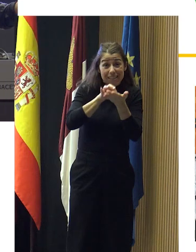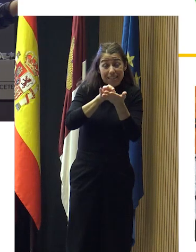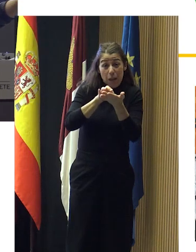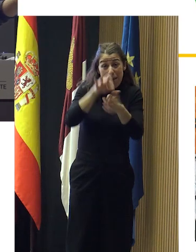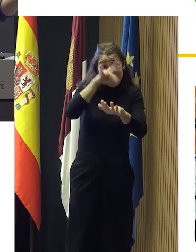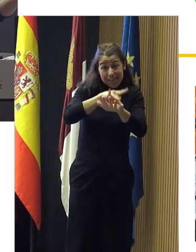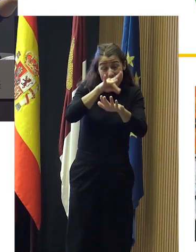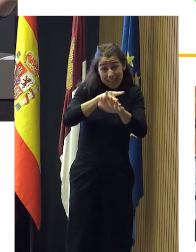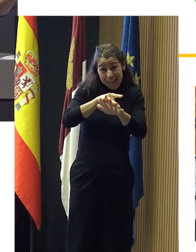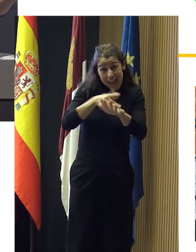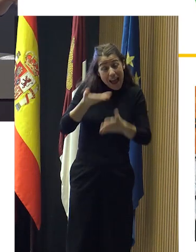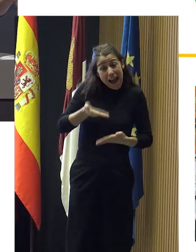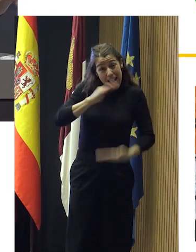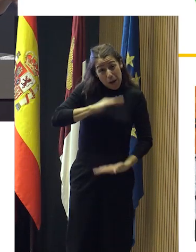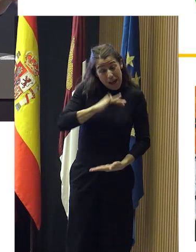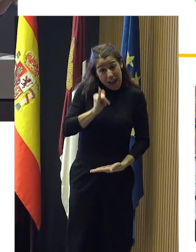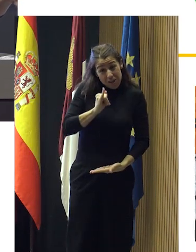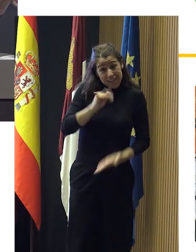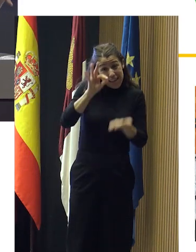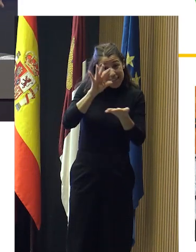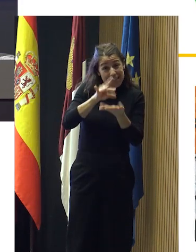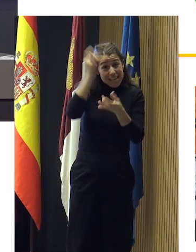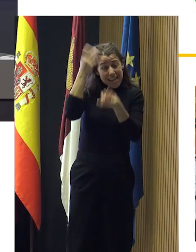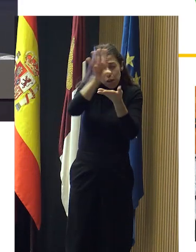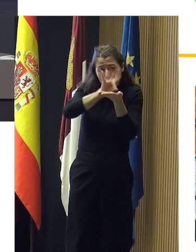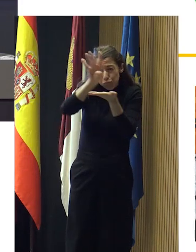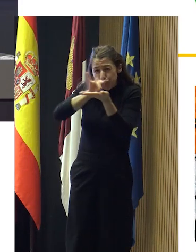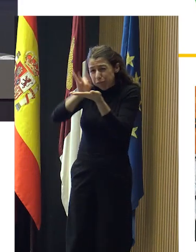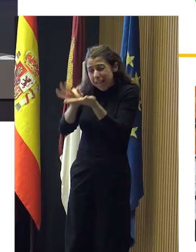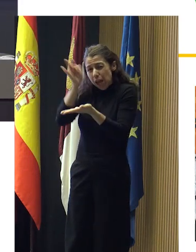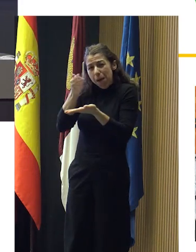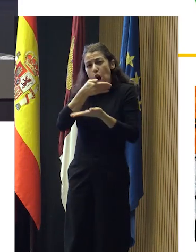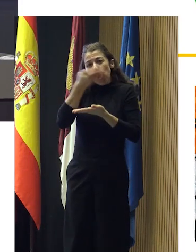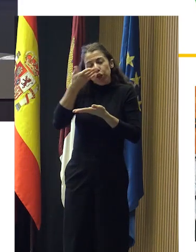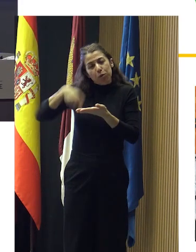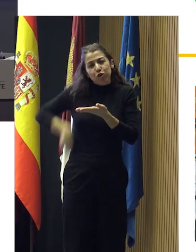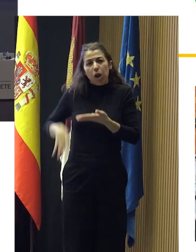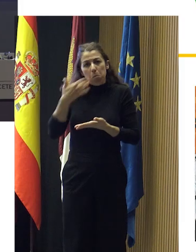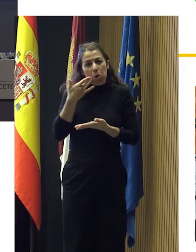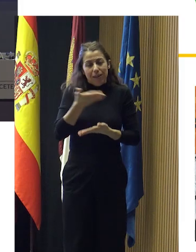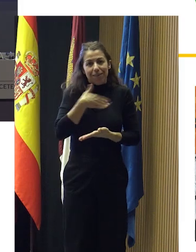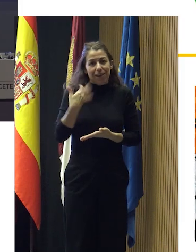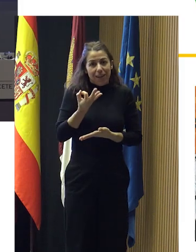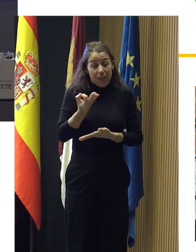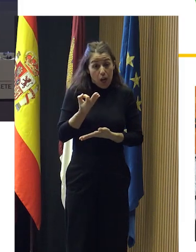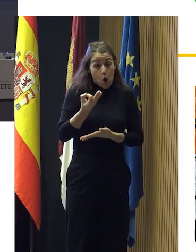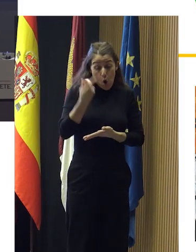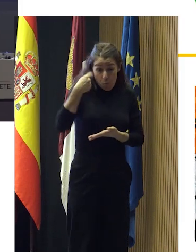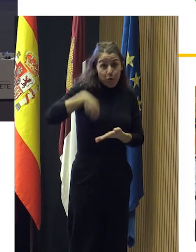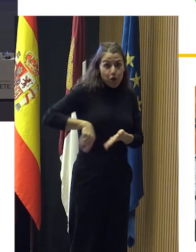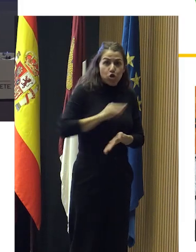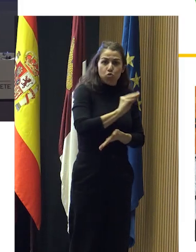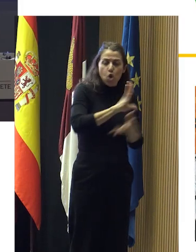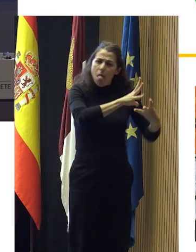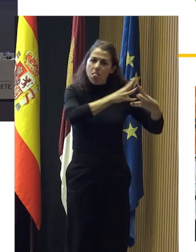sea capaz o se comprometa a acoger esas ideas y que además los colegios profesionales estén dispuestos a que sus profesionales también